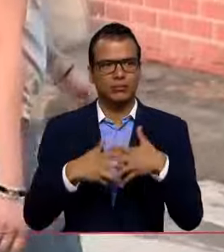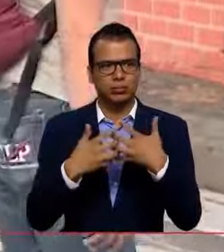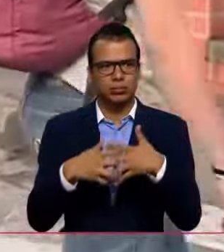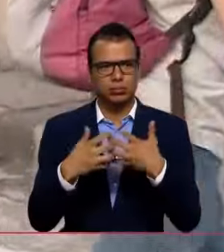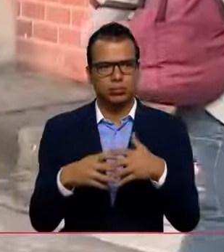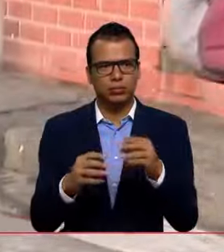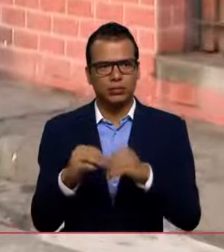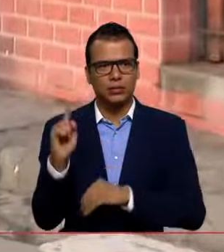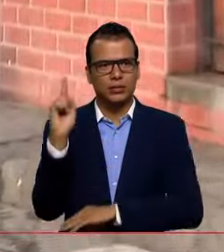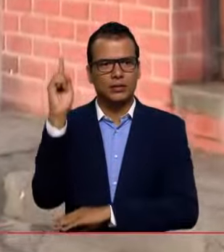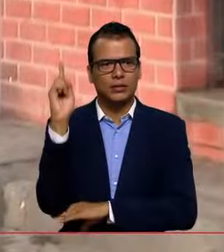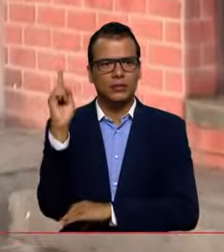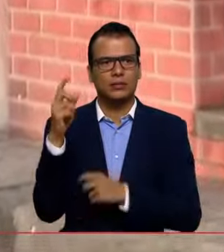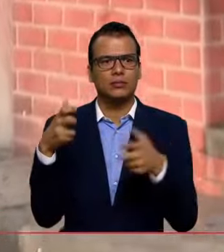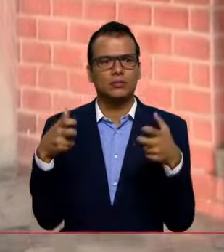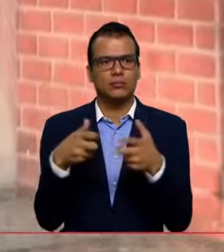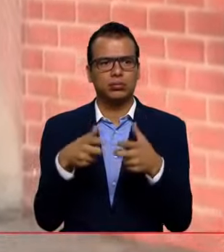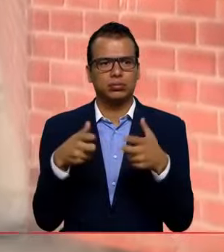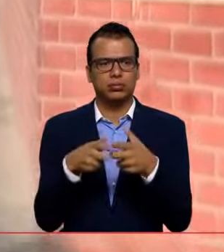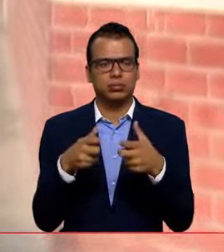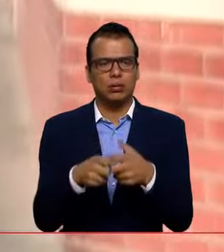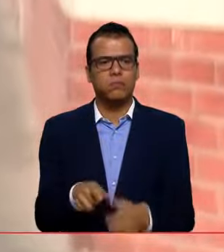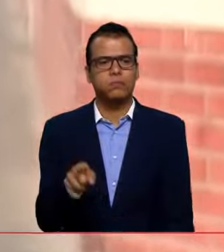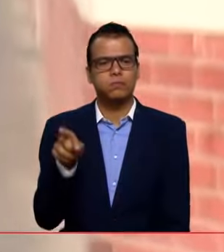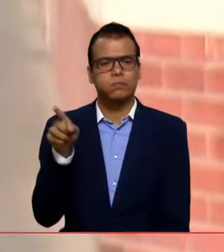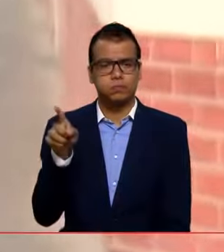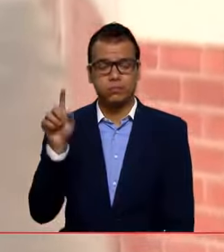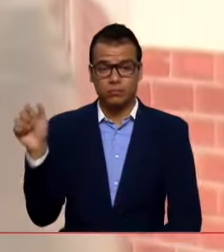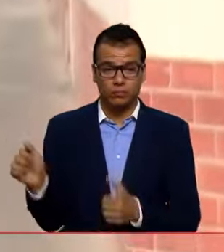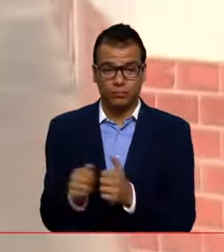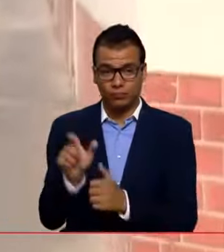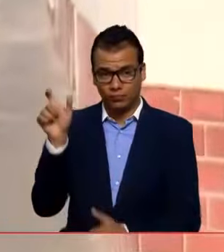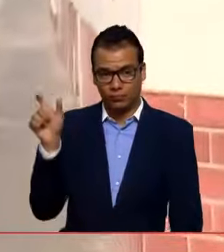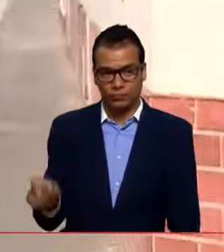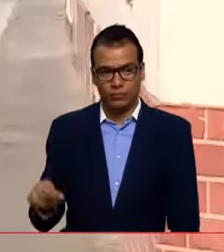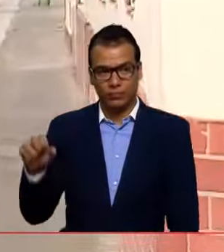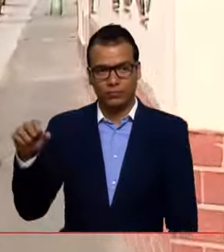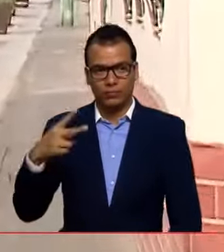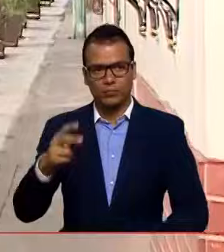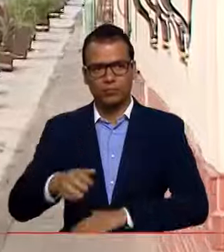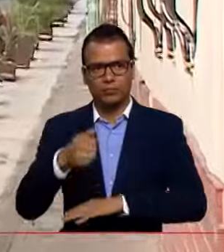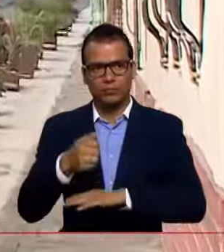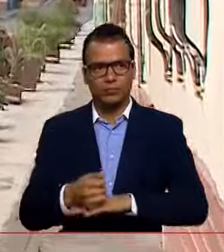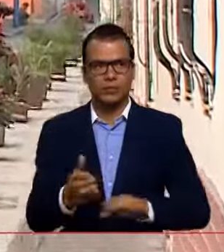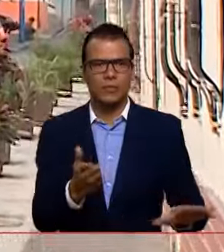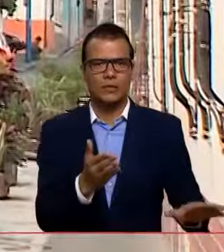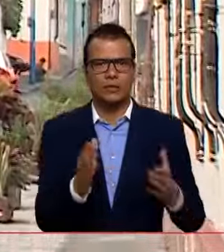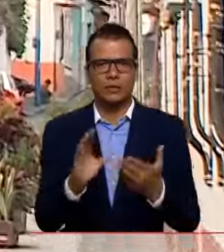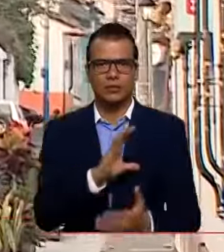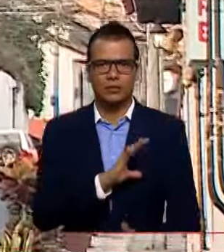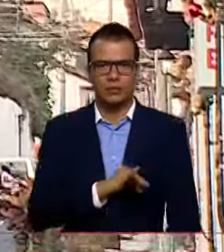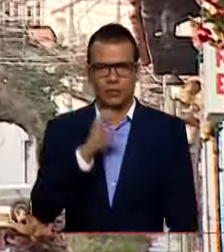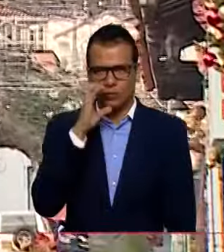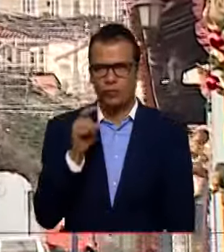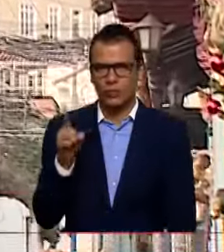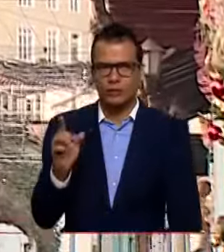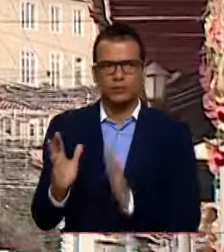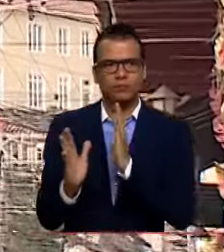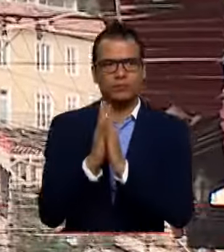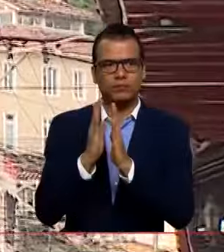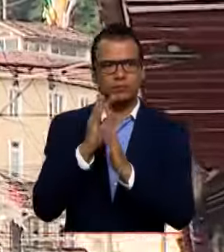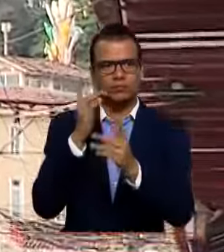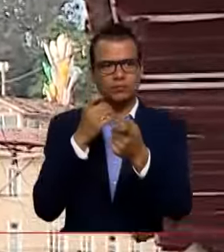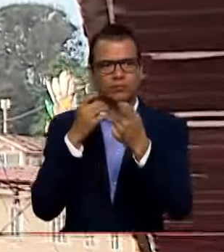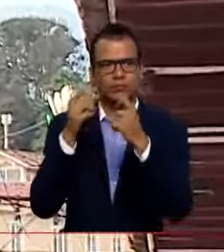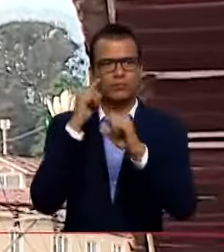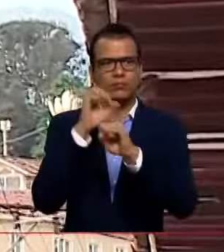tiempo el poste que está ahí contiguo. A esta hora también nos acompaña el subdirector de Planeación Distrital, Jean-Paul Archer, para que despejemos dudas.